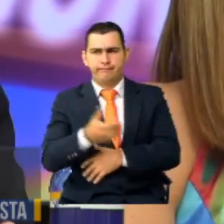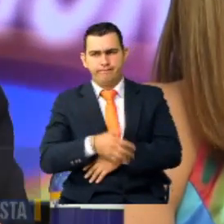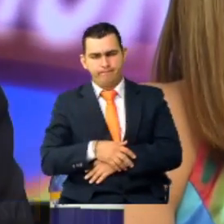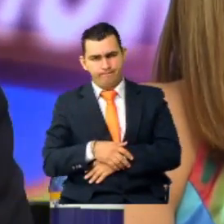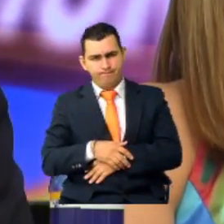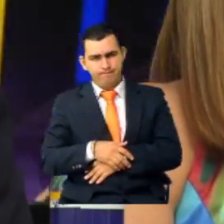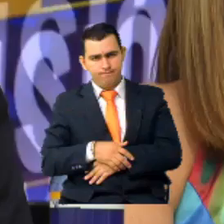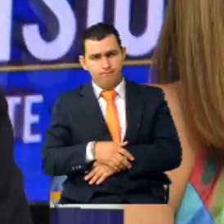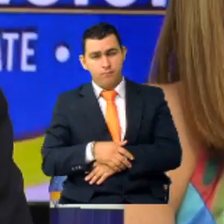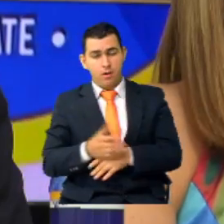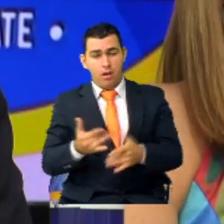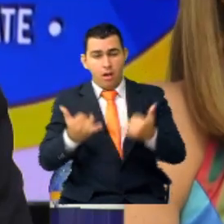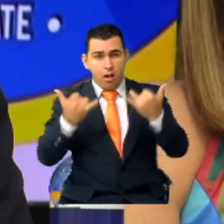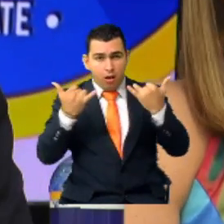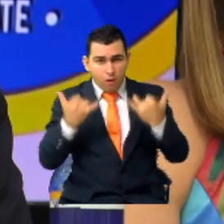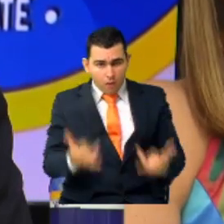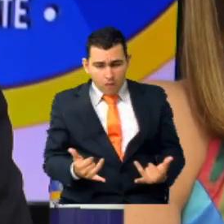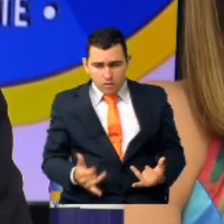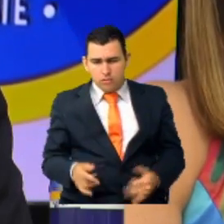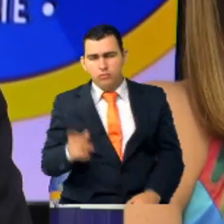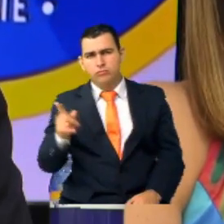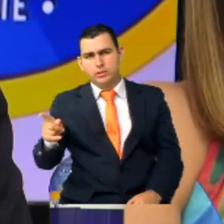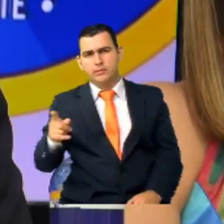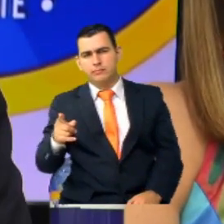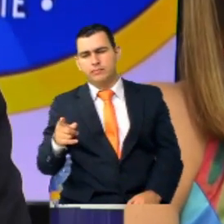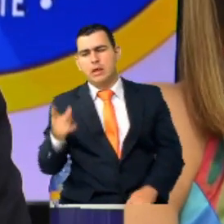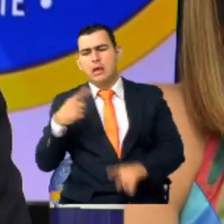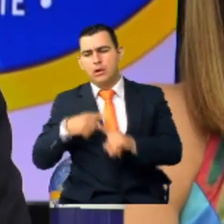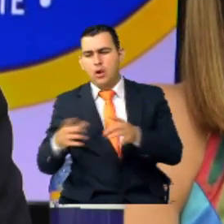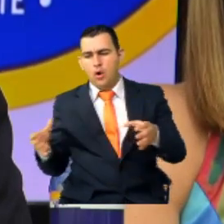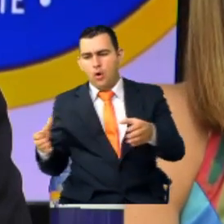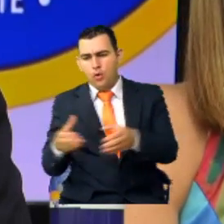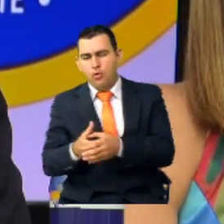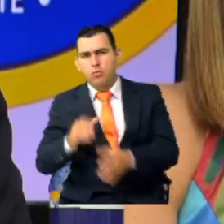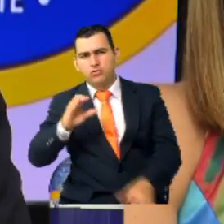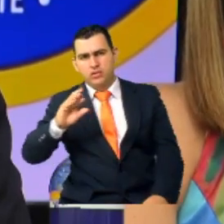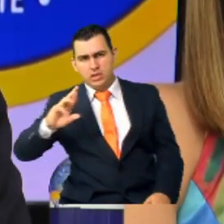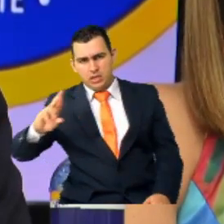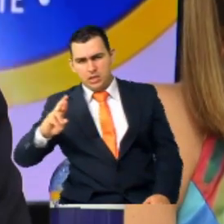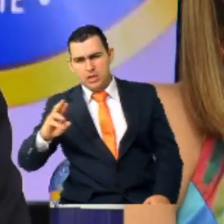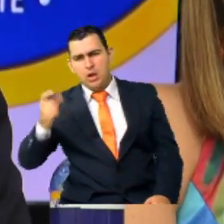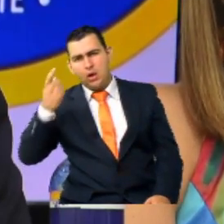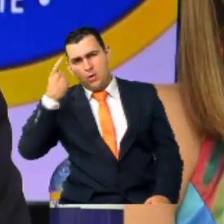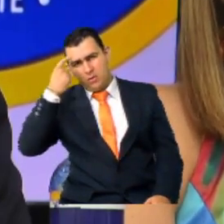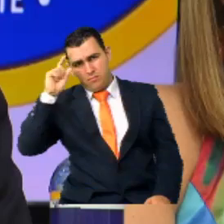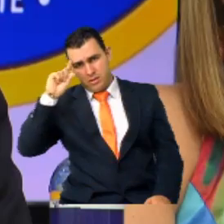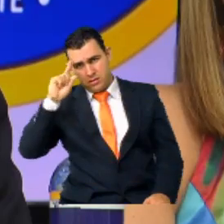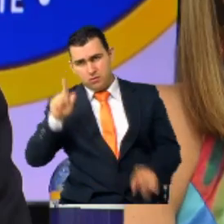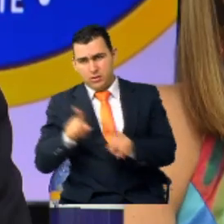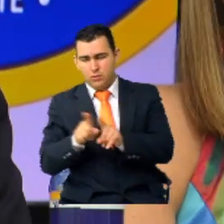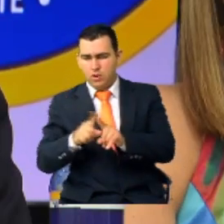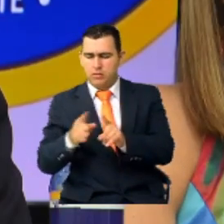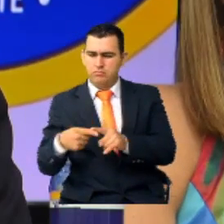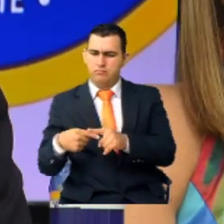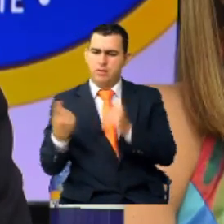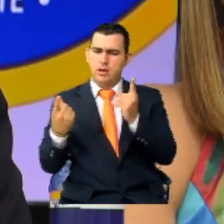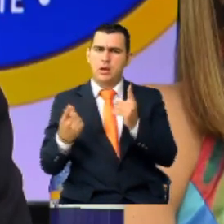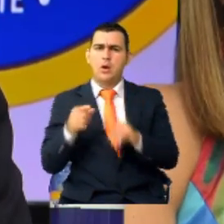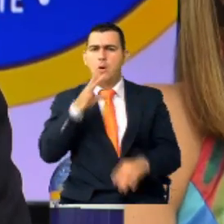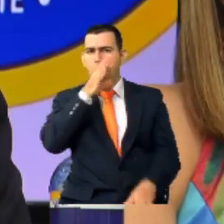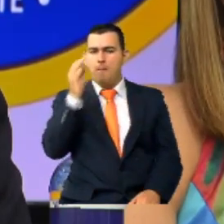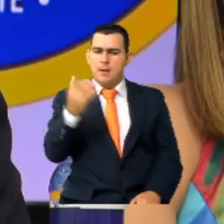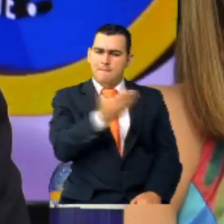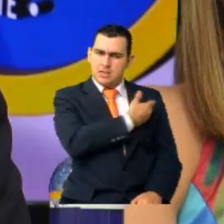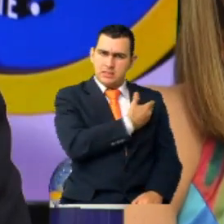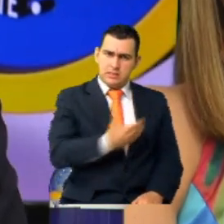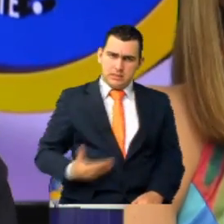Con esta crisis que hay entre su persona, su partido, el gobierno, ¿usted no cree que es tiempo que el gerente de Duba, Ver Jiménez, abandone